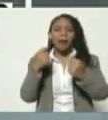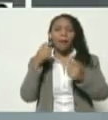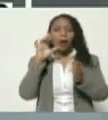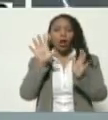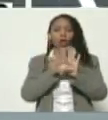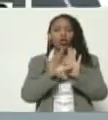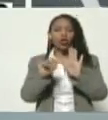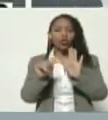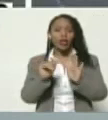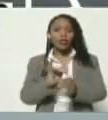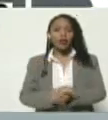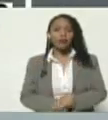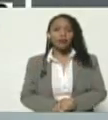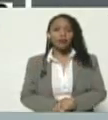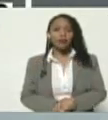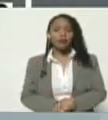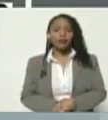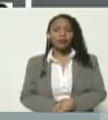constituyentes.